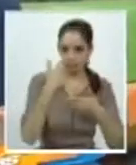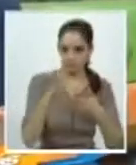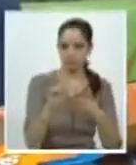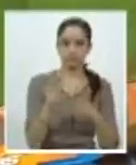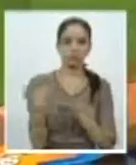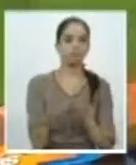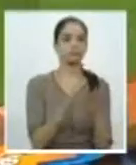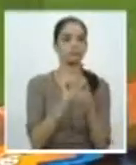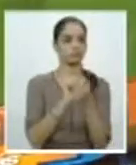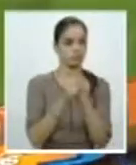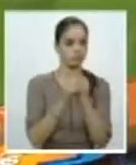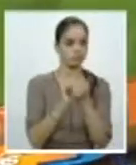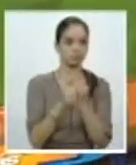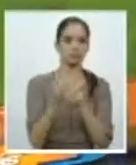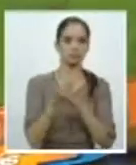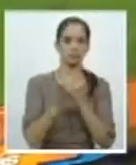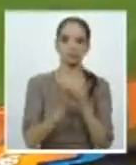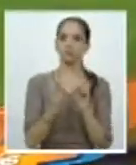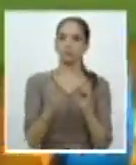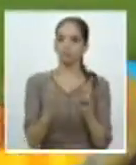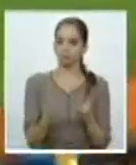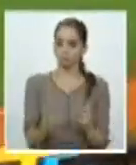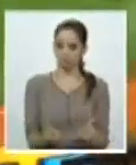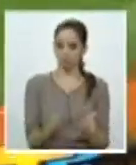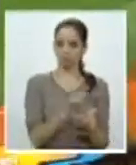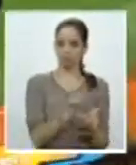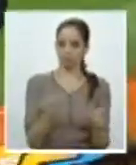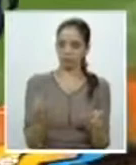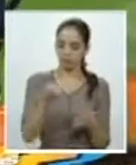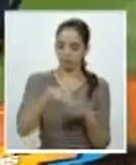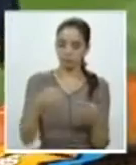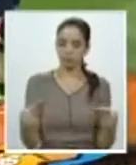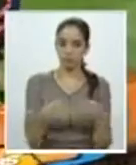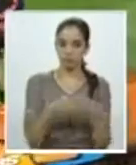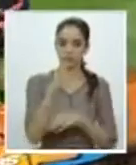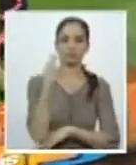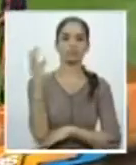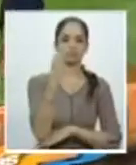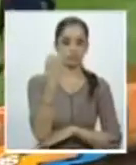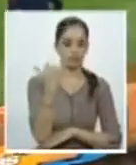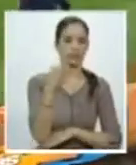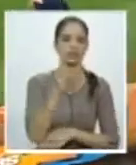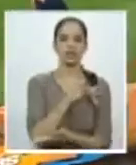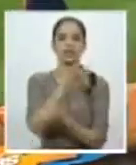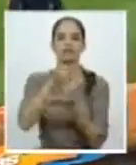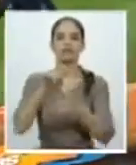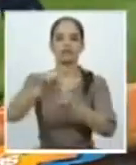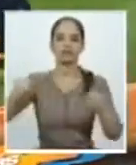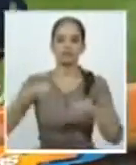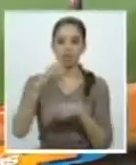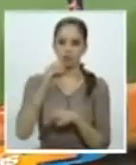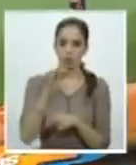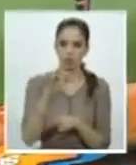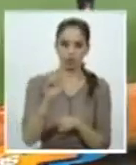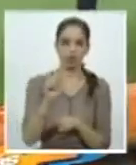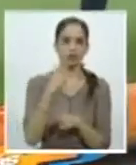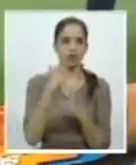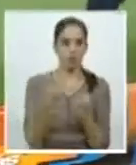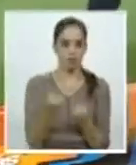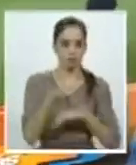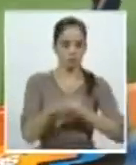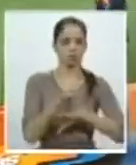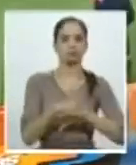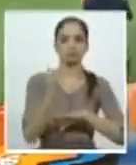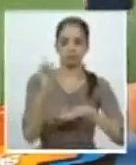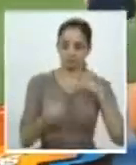deportes, luego de una jornada de descanso, los integrantes de la Selección Colombia ya están en Cotía y esta tarde cumplirán su primer entrenamiento de